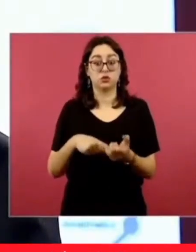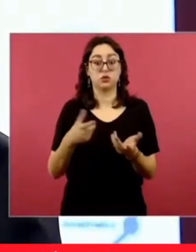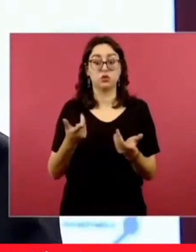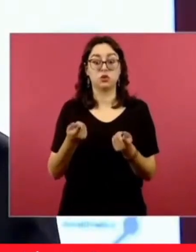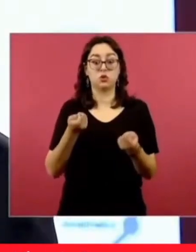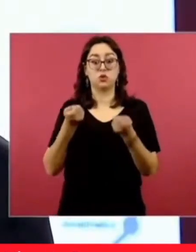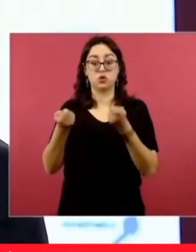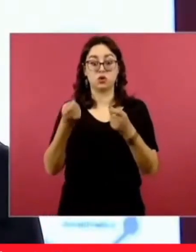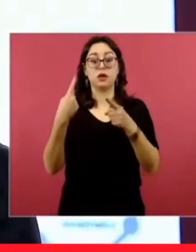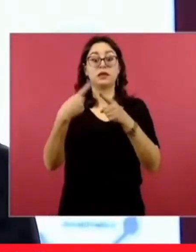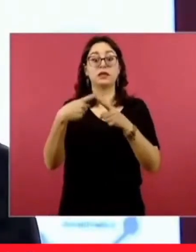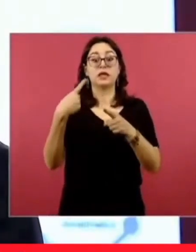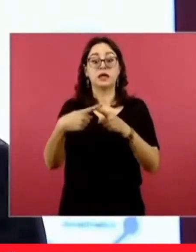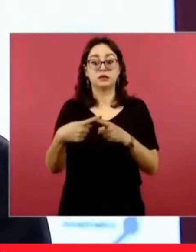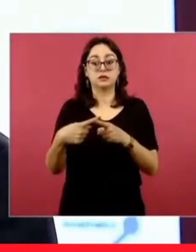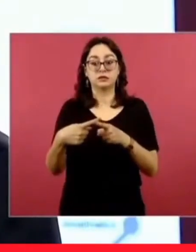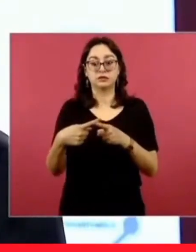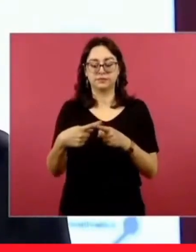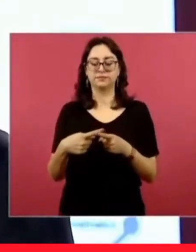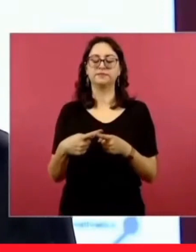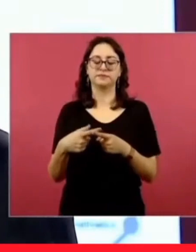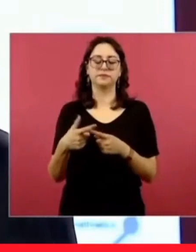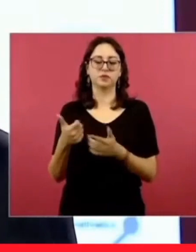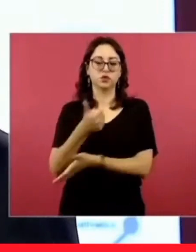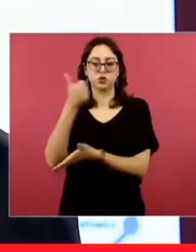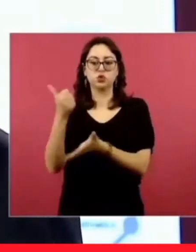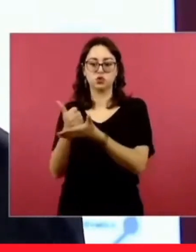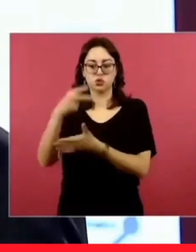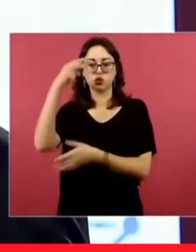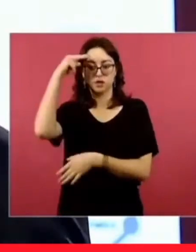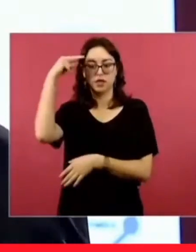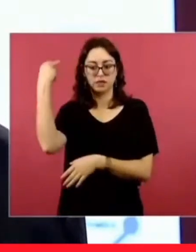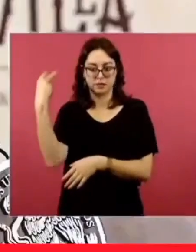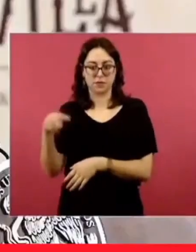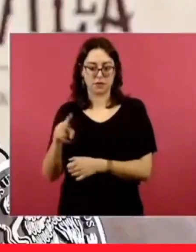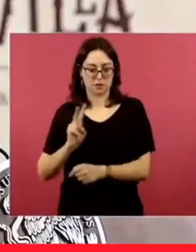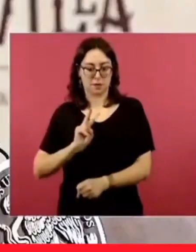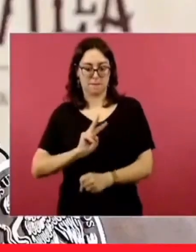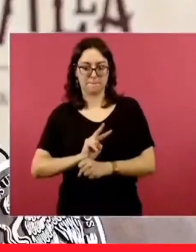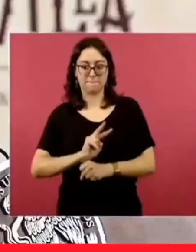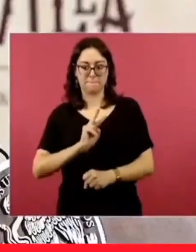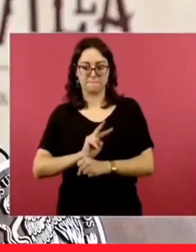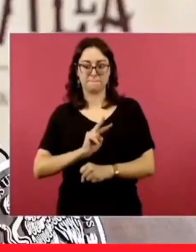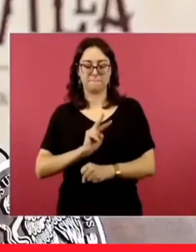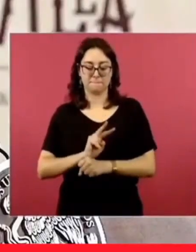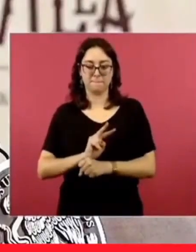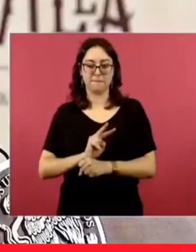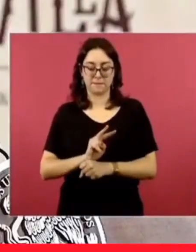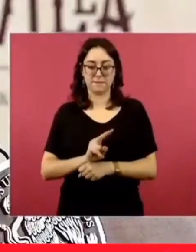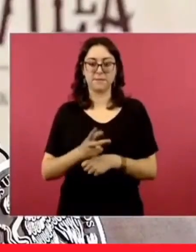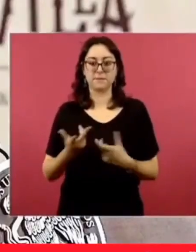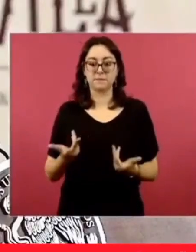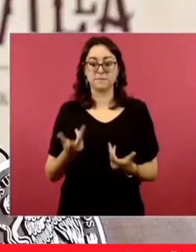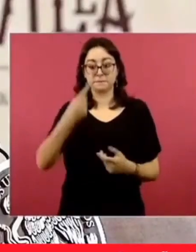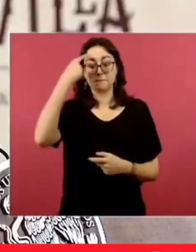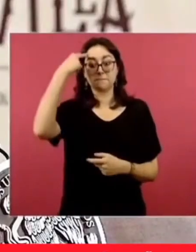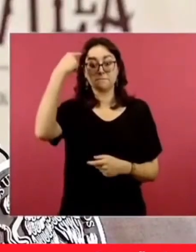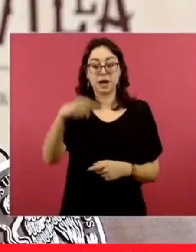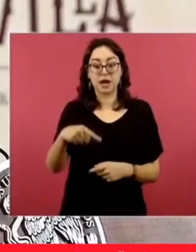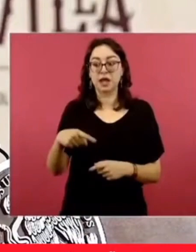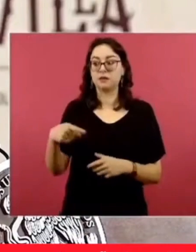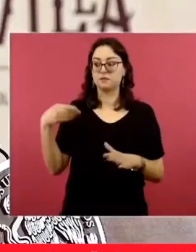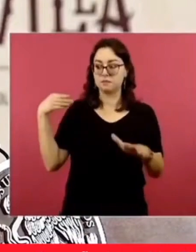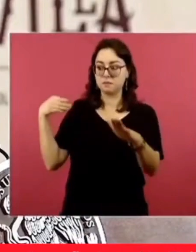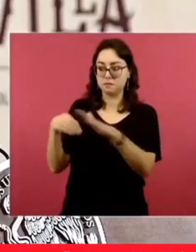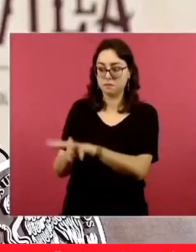sistema de transporte masivo de la Ciudad de México. Esto es con el objetivo de que tenga esta mejor conectividad con el metro, con